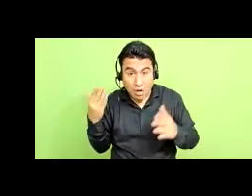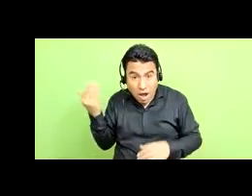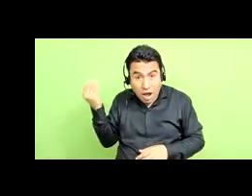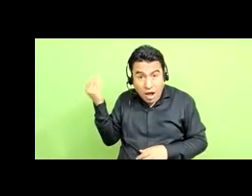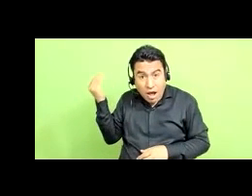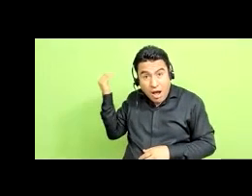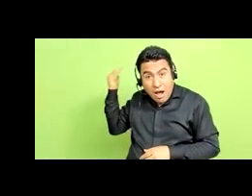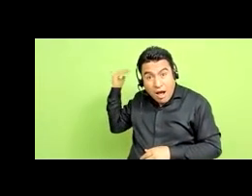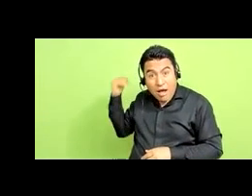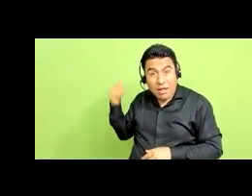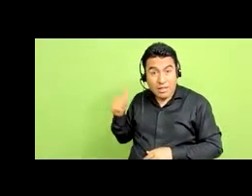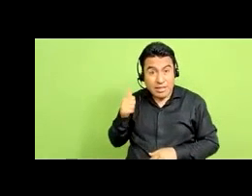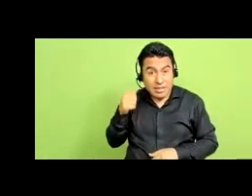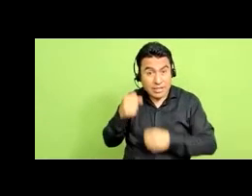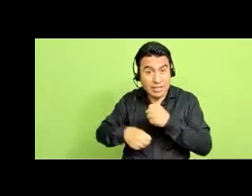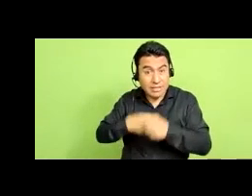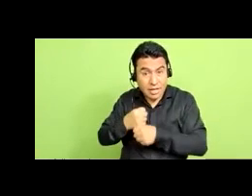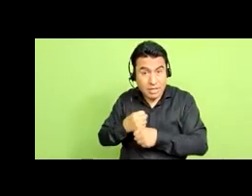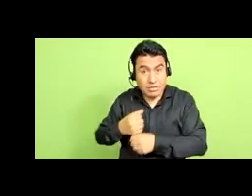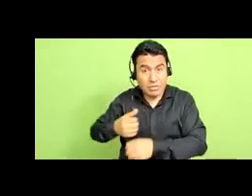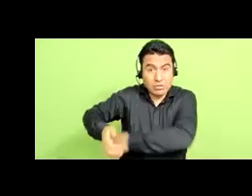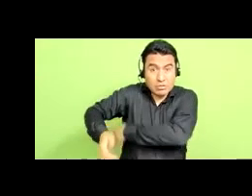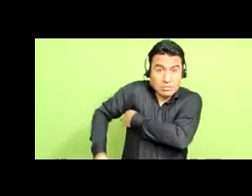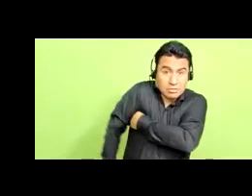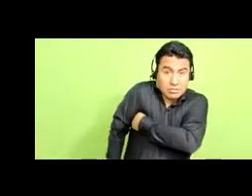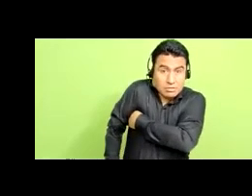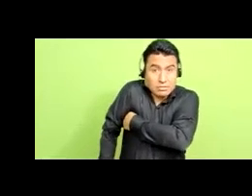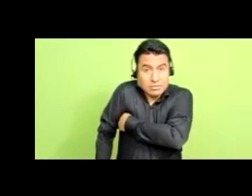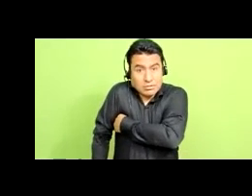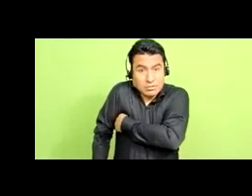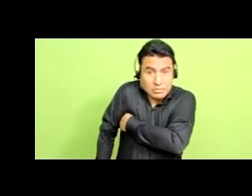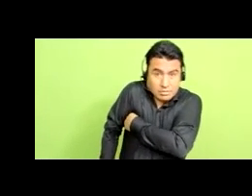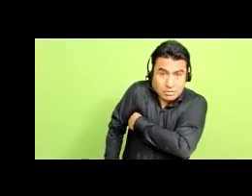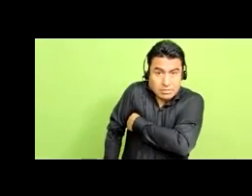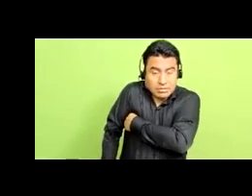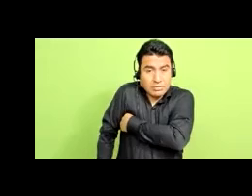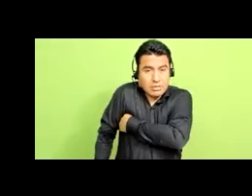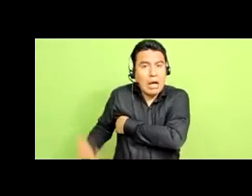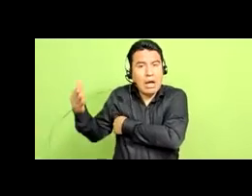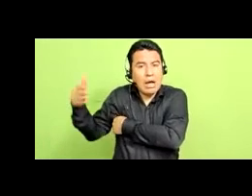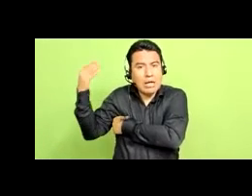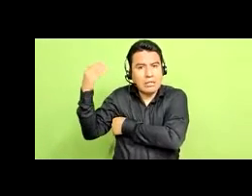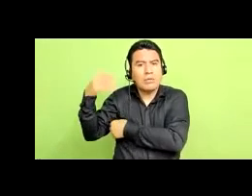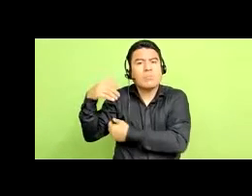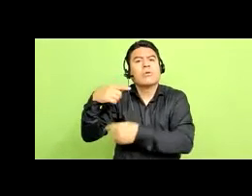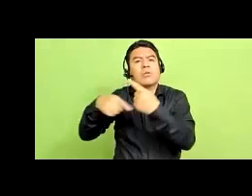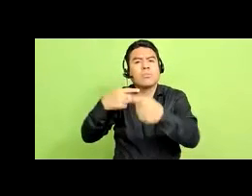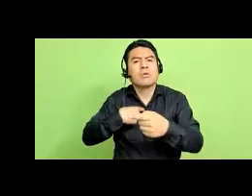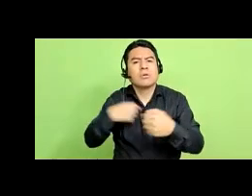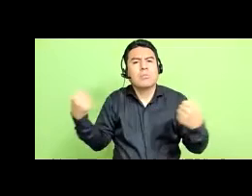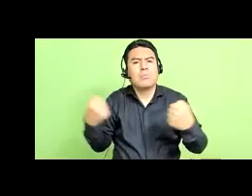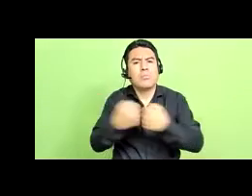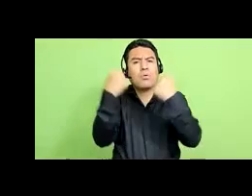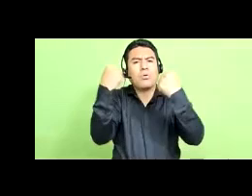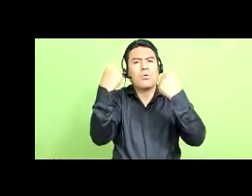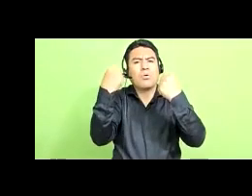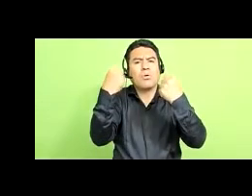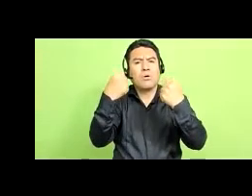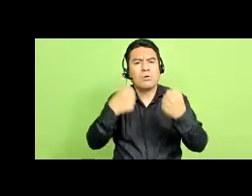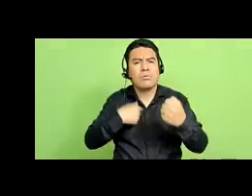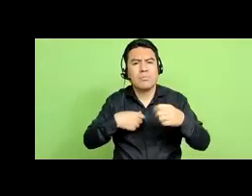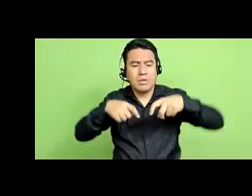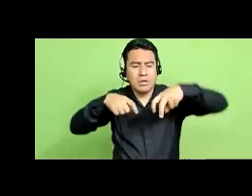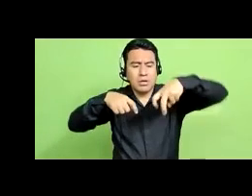en muletas ni soporte porque tuve una caída para todos me rompí la rodilla